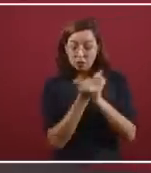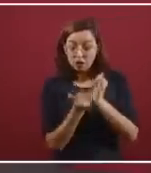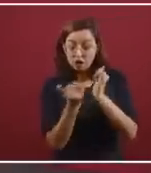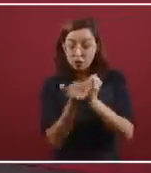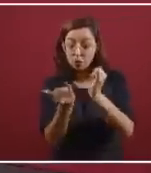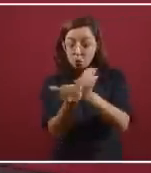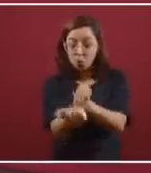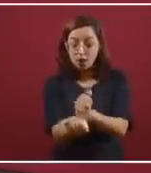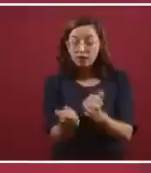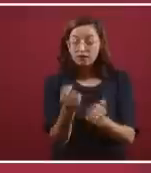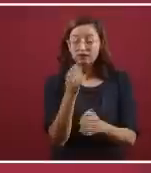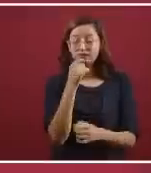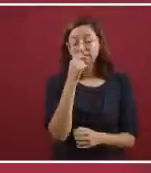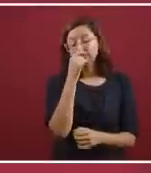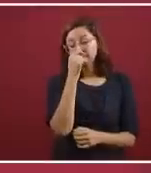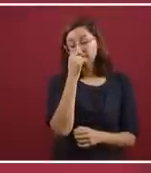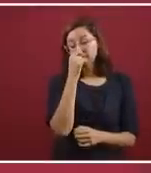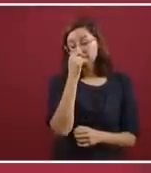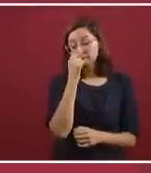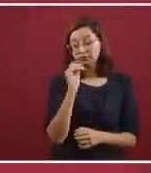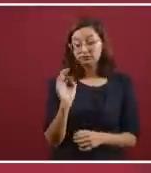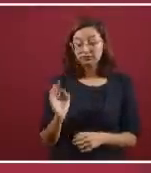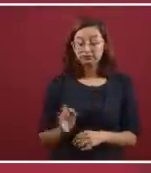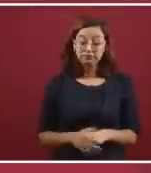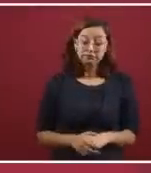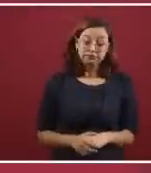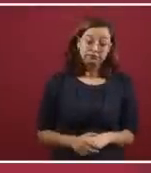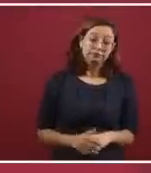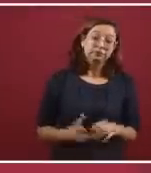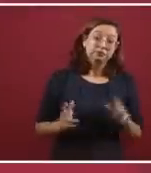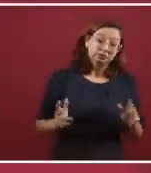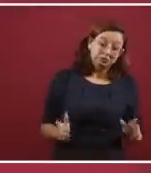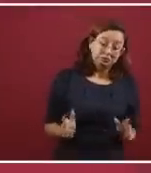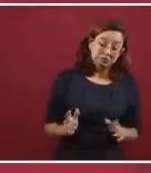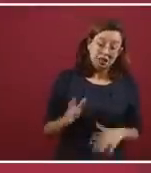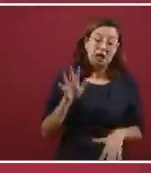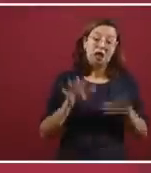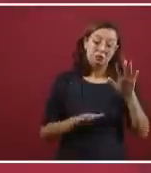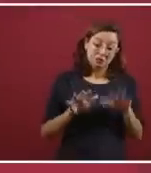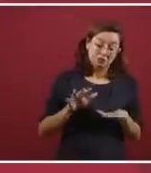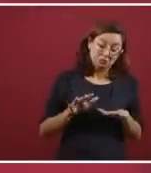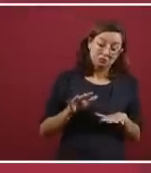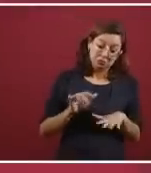pueden ser iguales eso es muy relativo